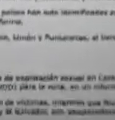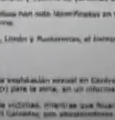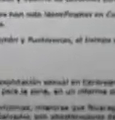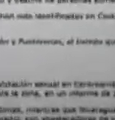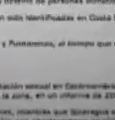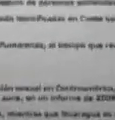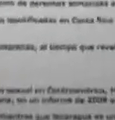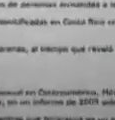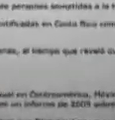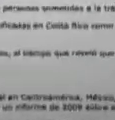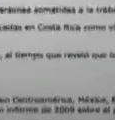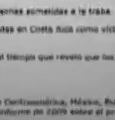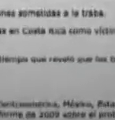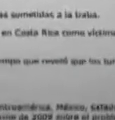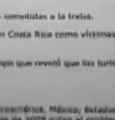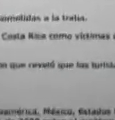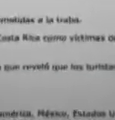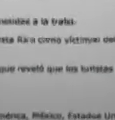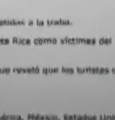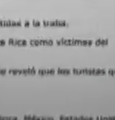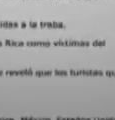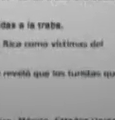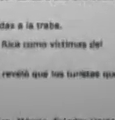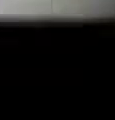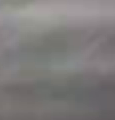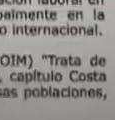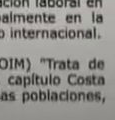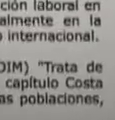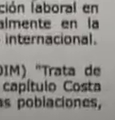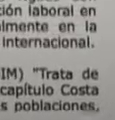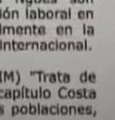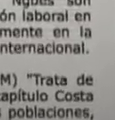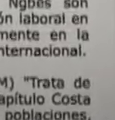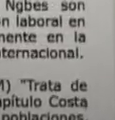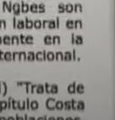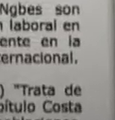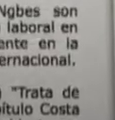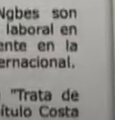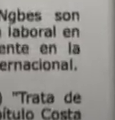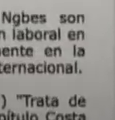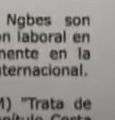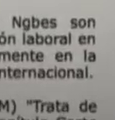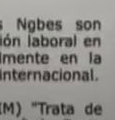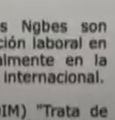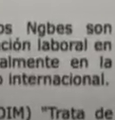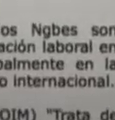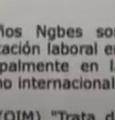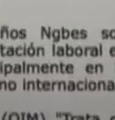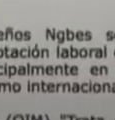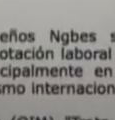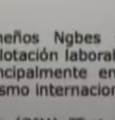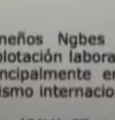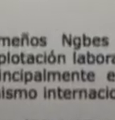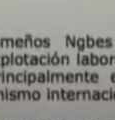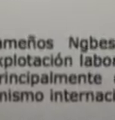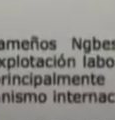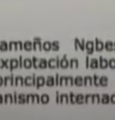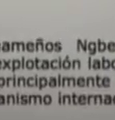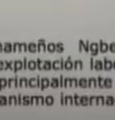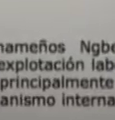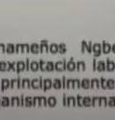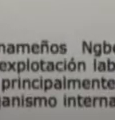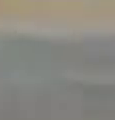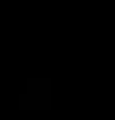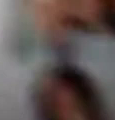y organizaciones no gubernamentales. Y entonces yo creo que en su conjunto estas investigaciones en los últimos 10 años señalan algo